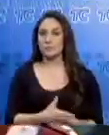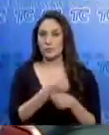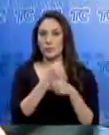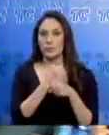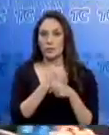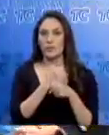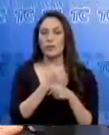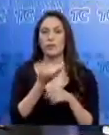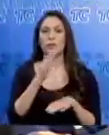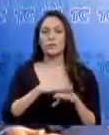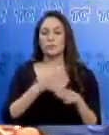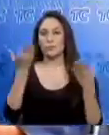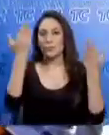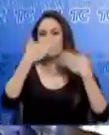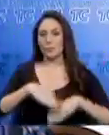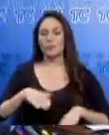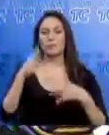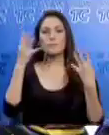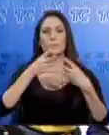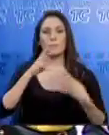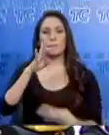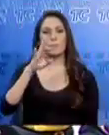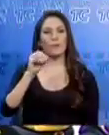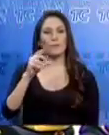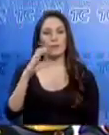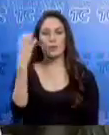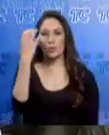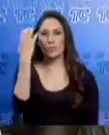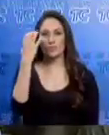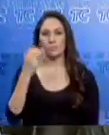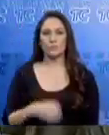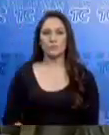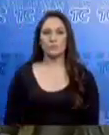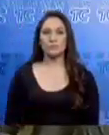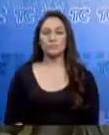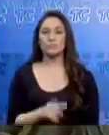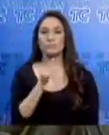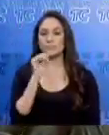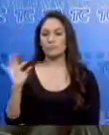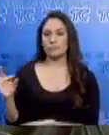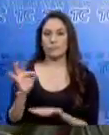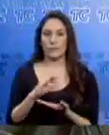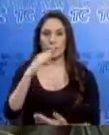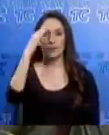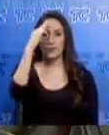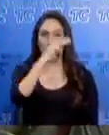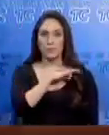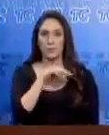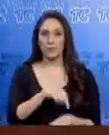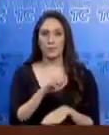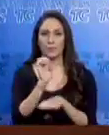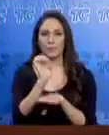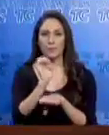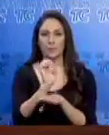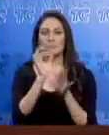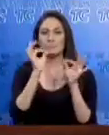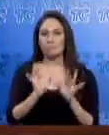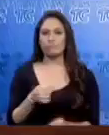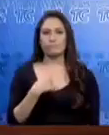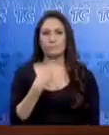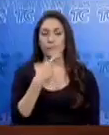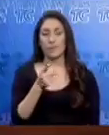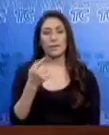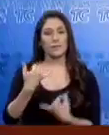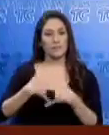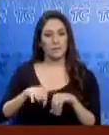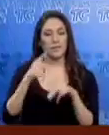el fin del conflicto armado en Colombia. Representantes de las Fuerzas Armadas del Ecuador aseguraron que se